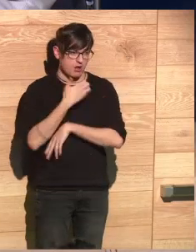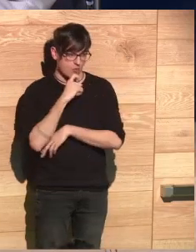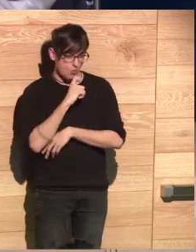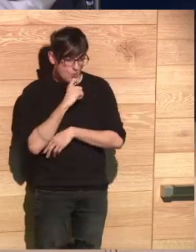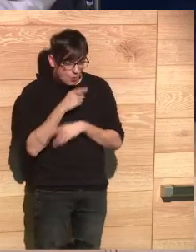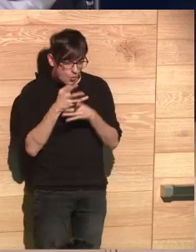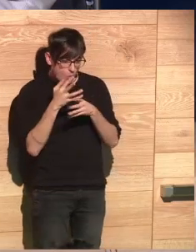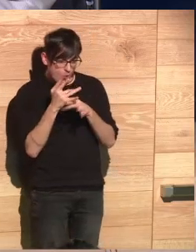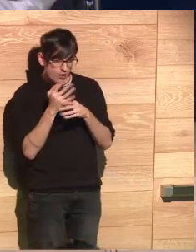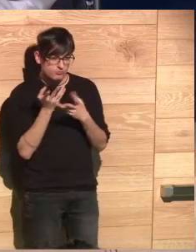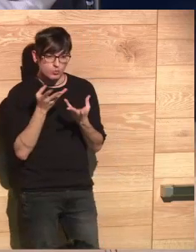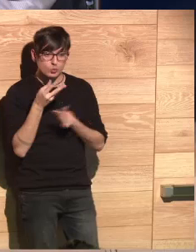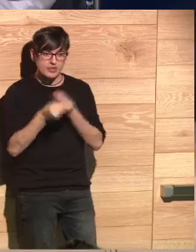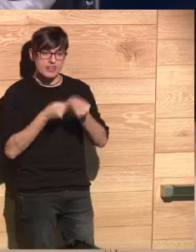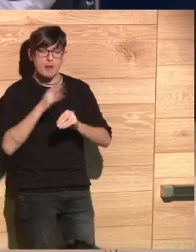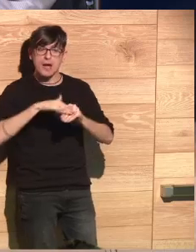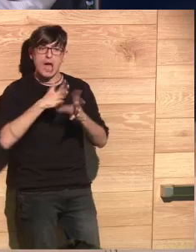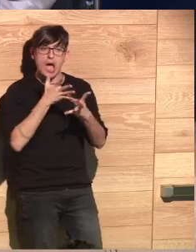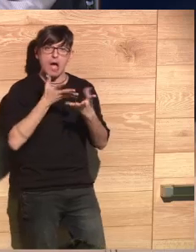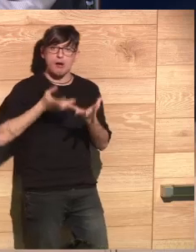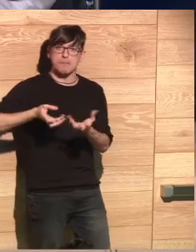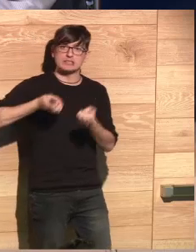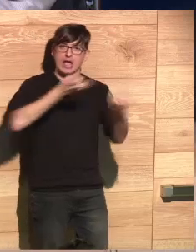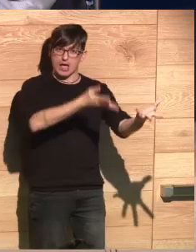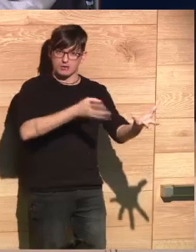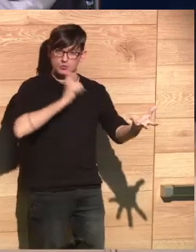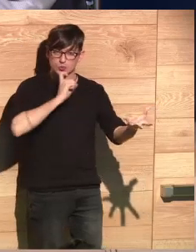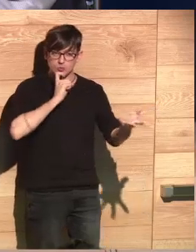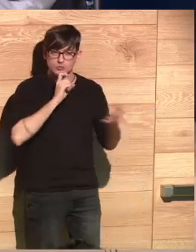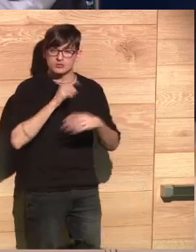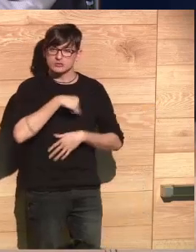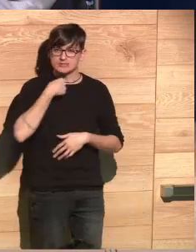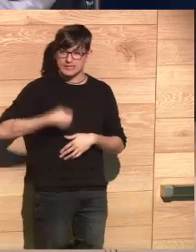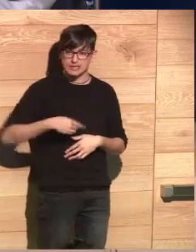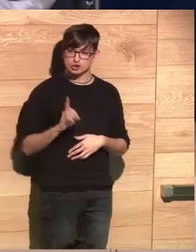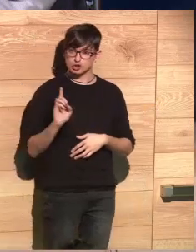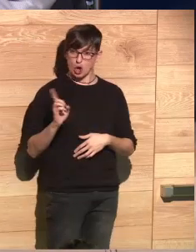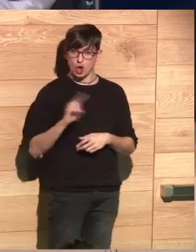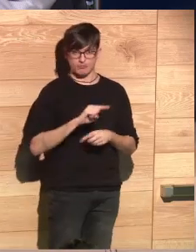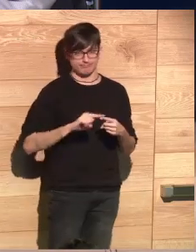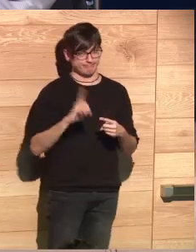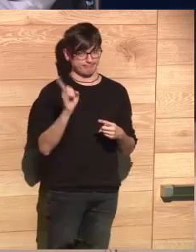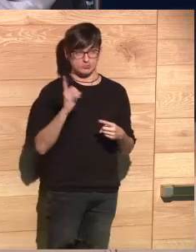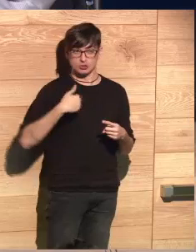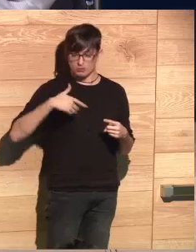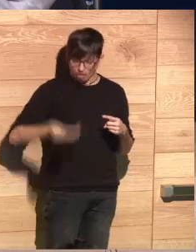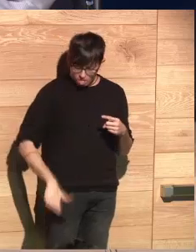para lanzar unos mensajes, que es lo que antes estábamos comentando. Sí, pero no solo China. Como yo he